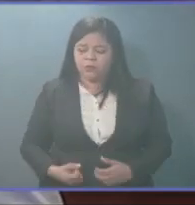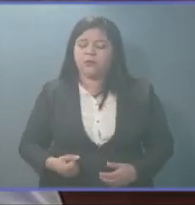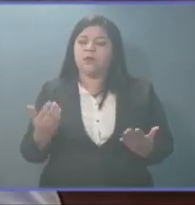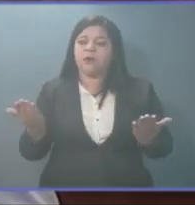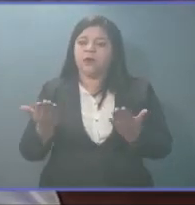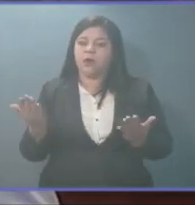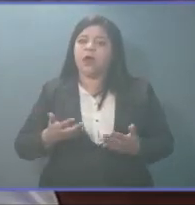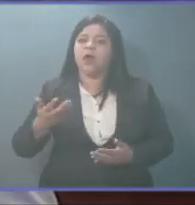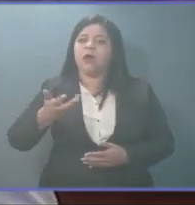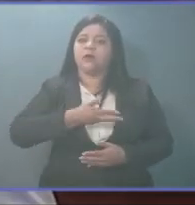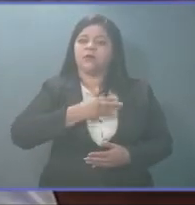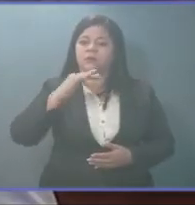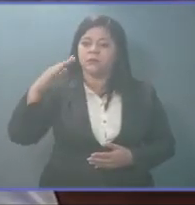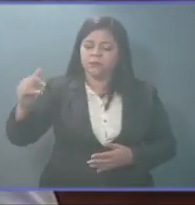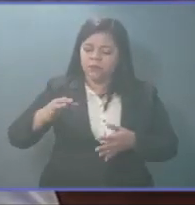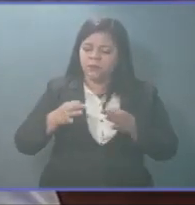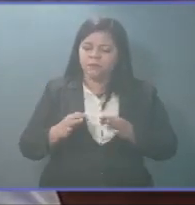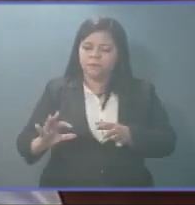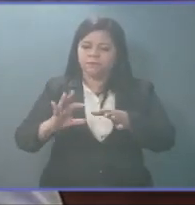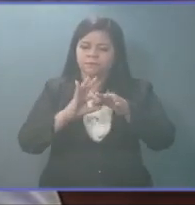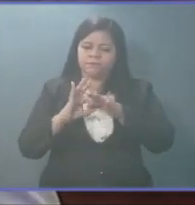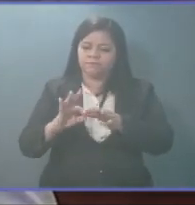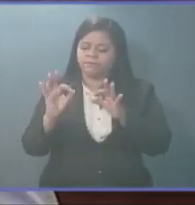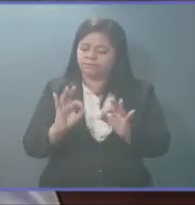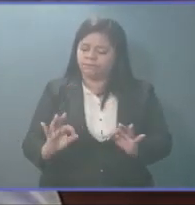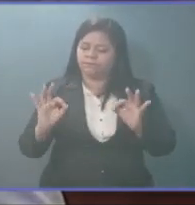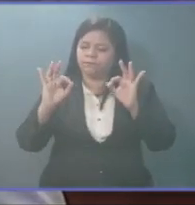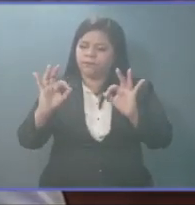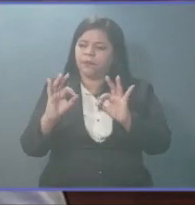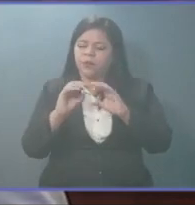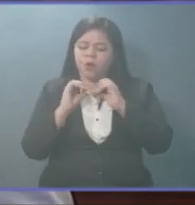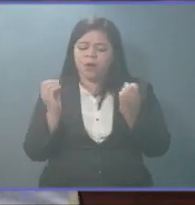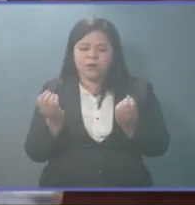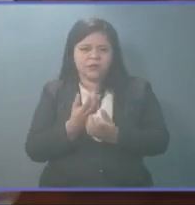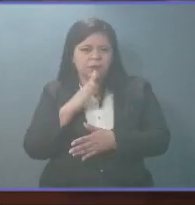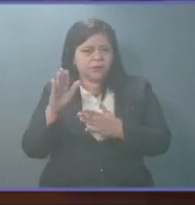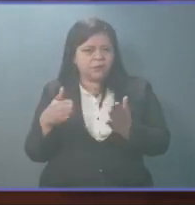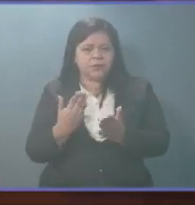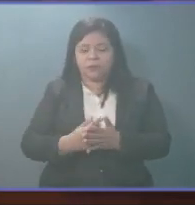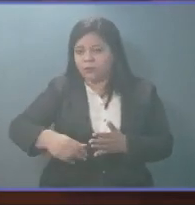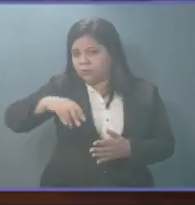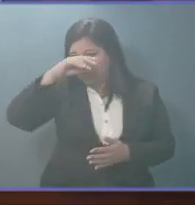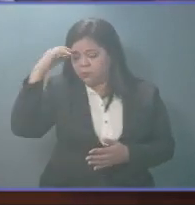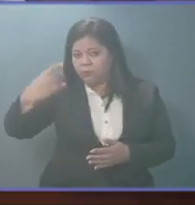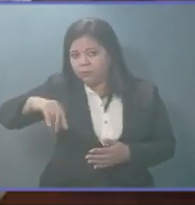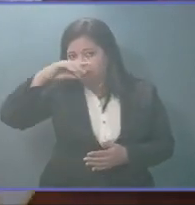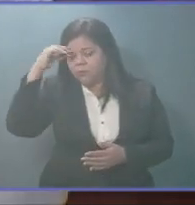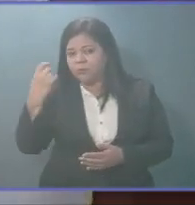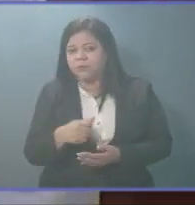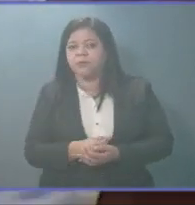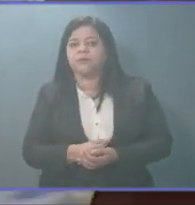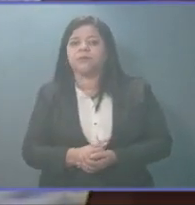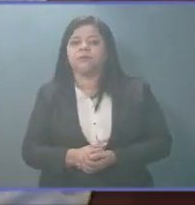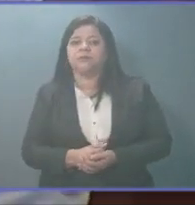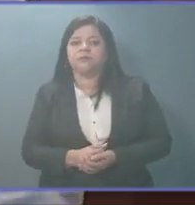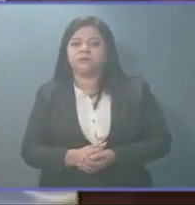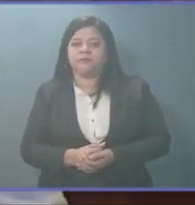país, de forma articulada, con eficiencia y organizando todos los esfuerzos en favor de El